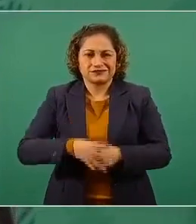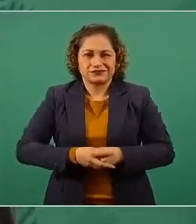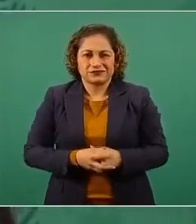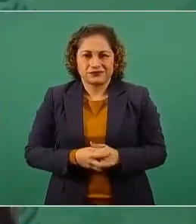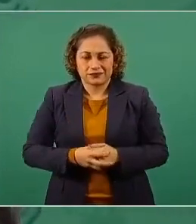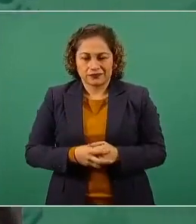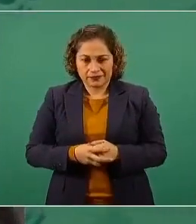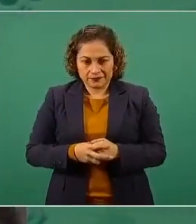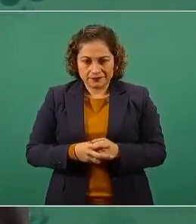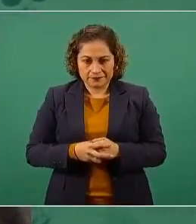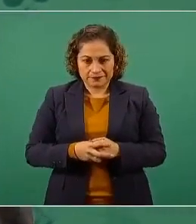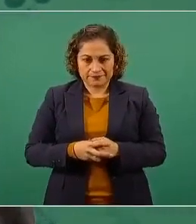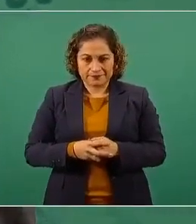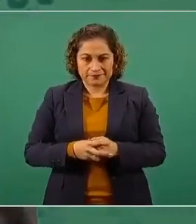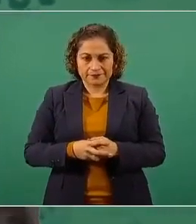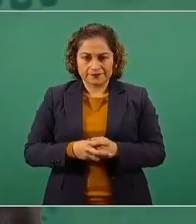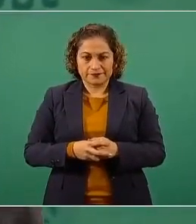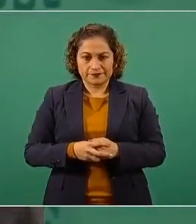de